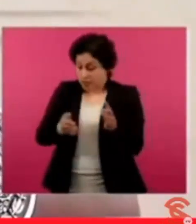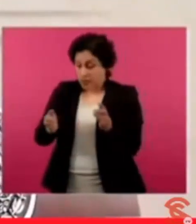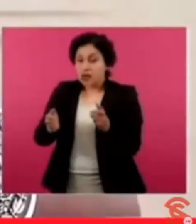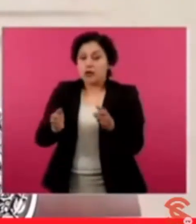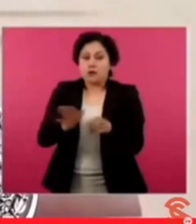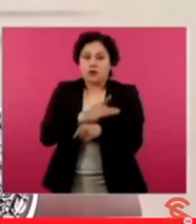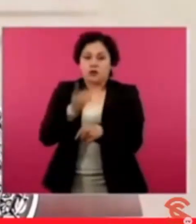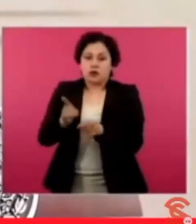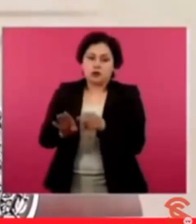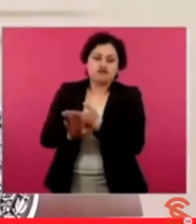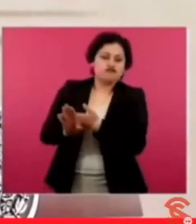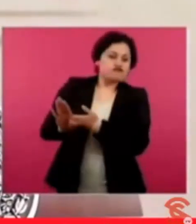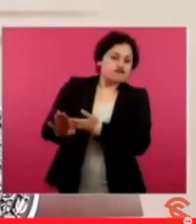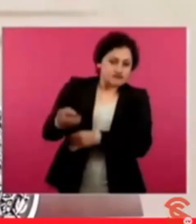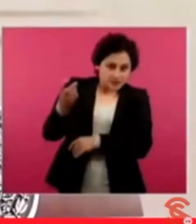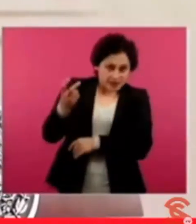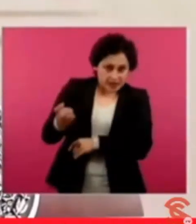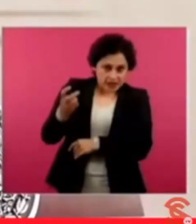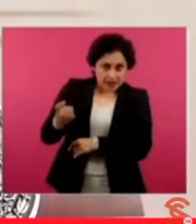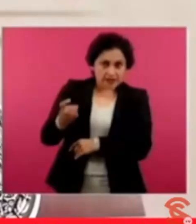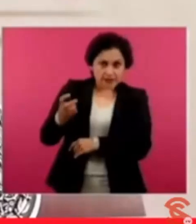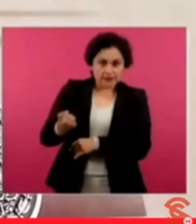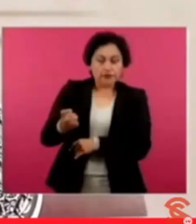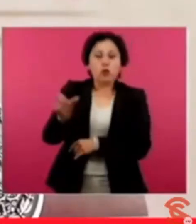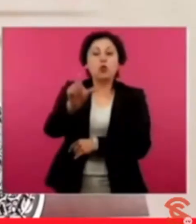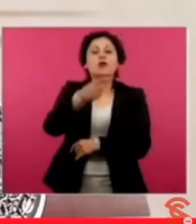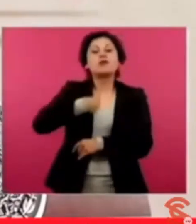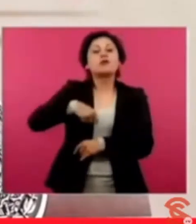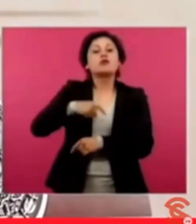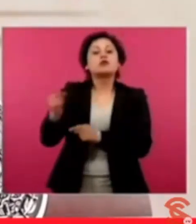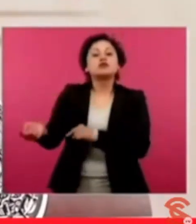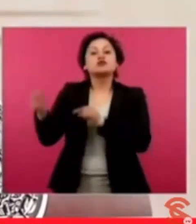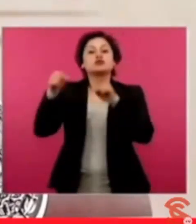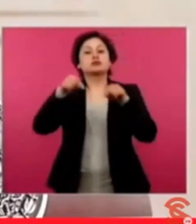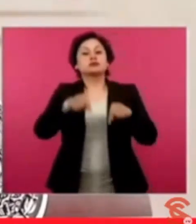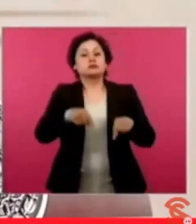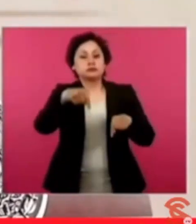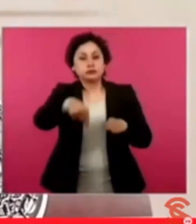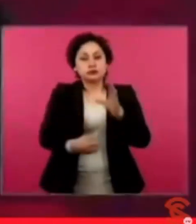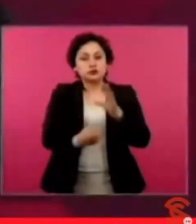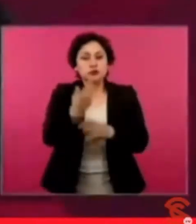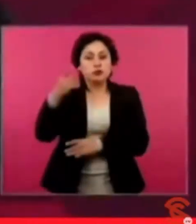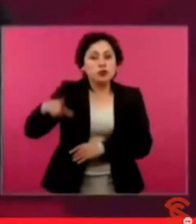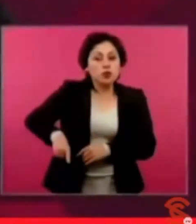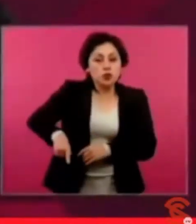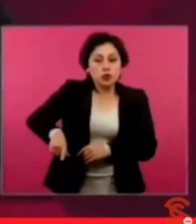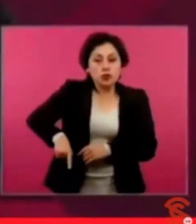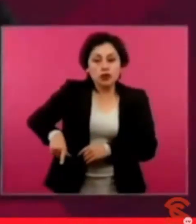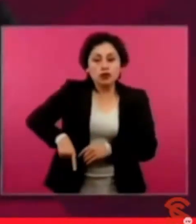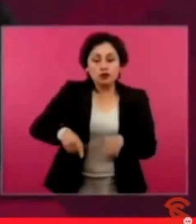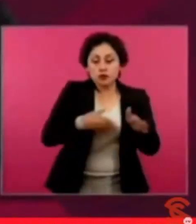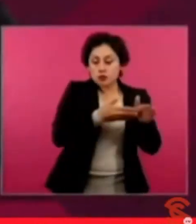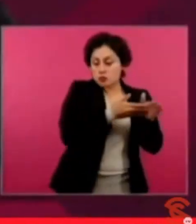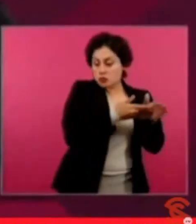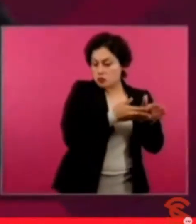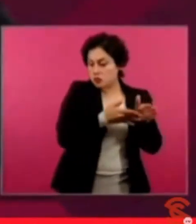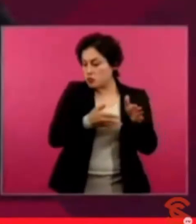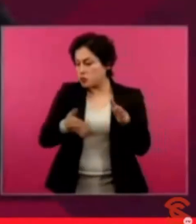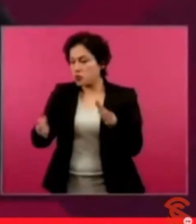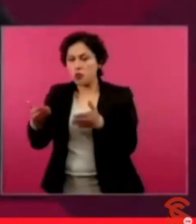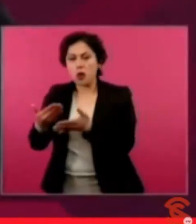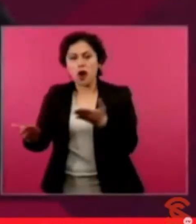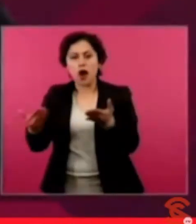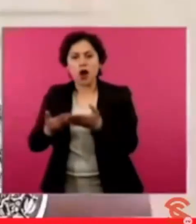al huachicol desde que estamos en el gobierno de alrededor, si no